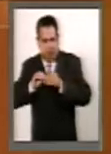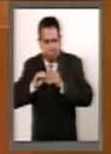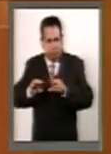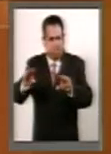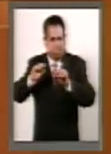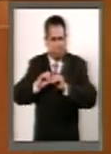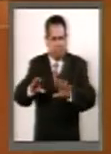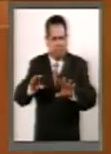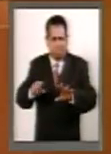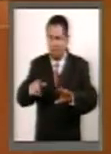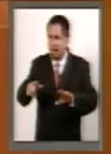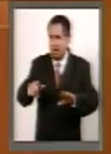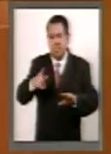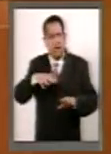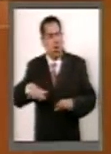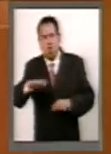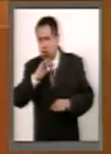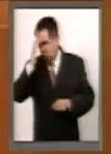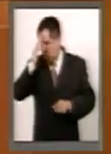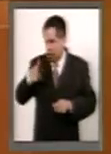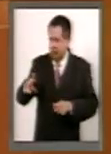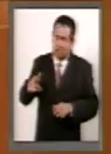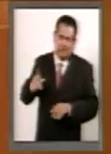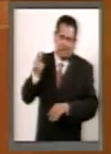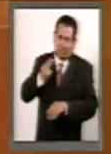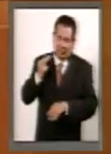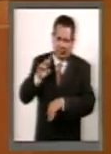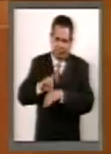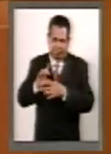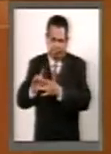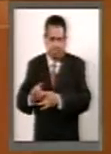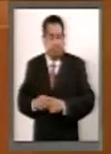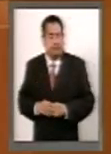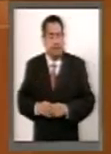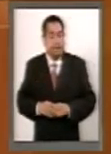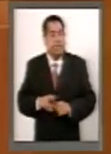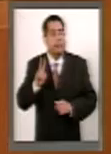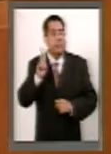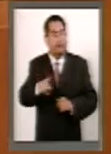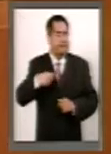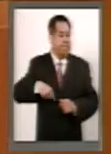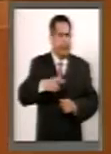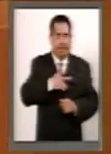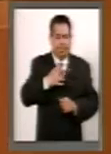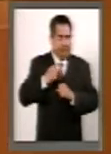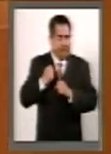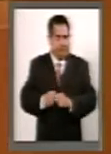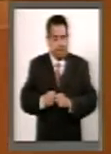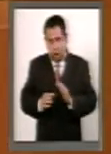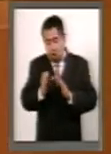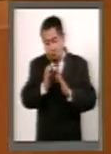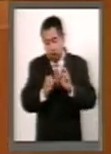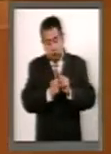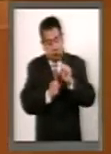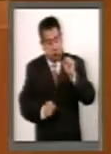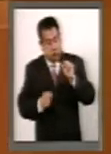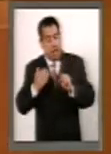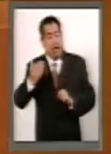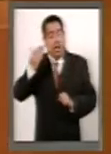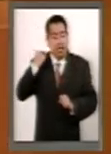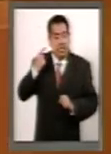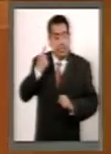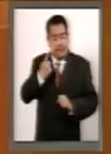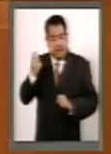periódico de la vida nacional. Es nuestra convicción que la Constitución surgida hace casi 100